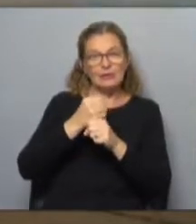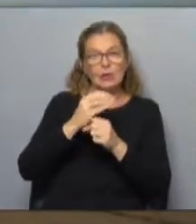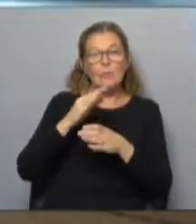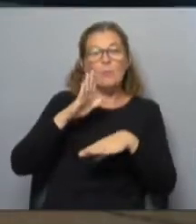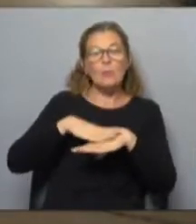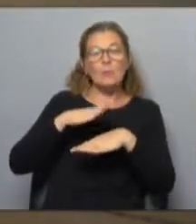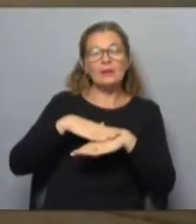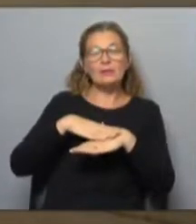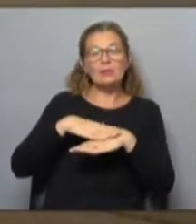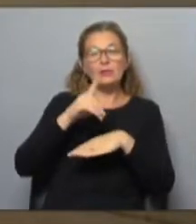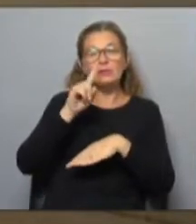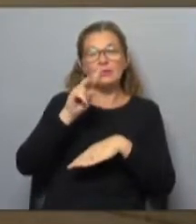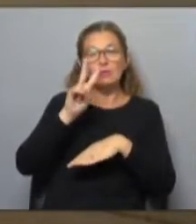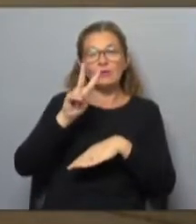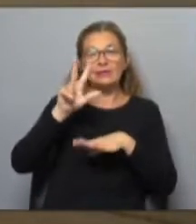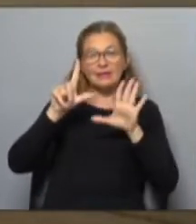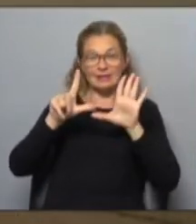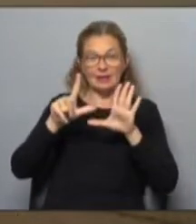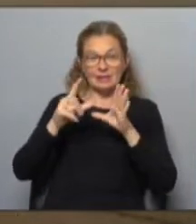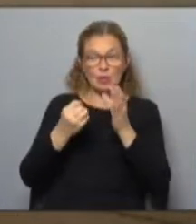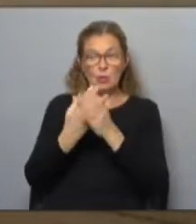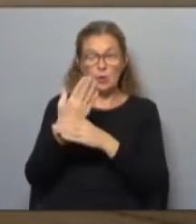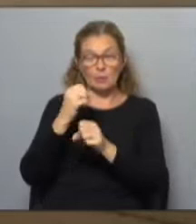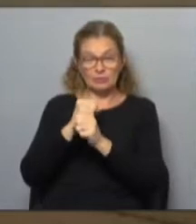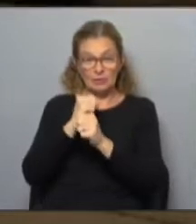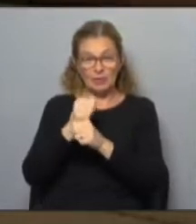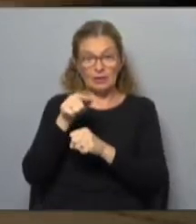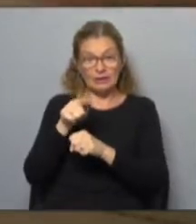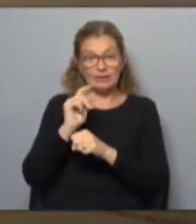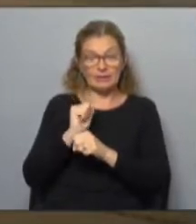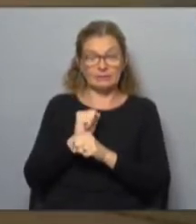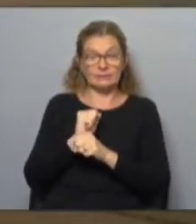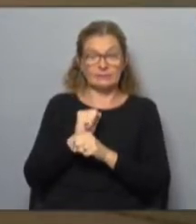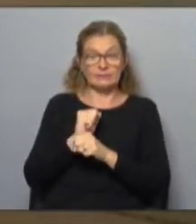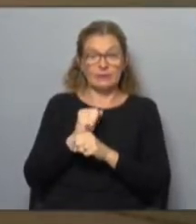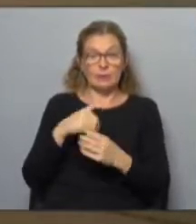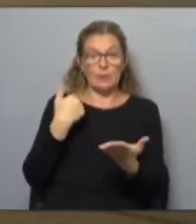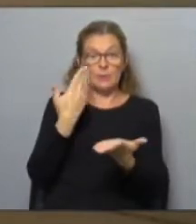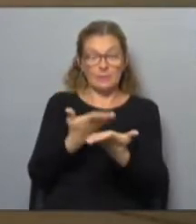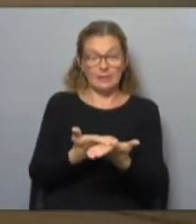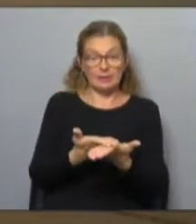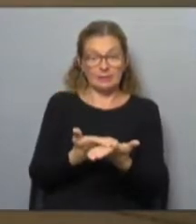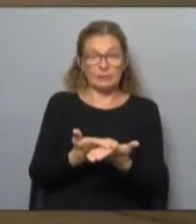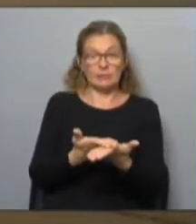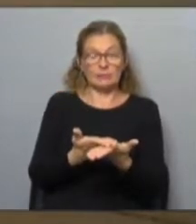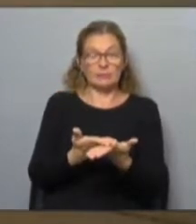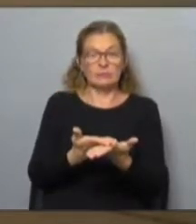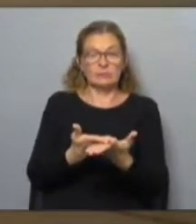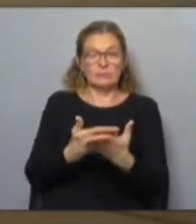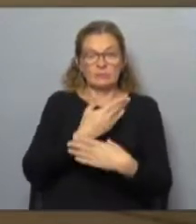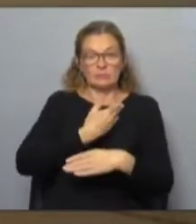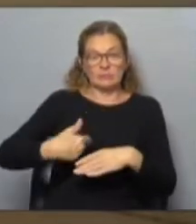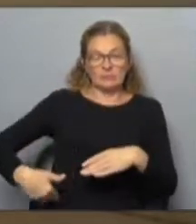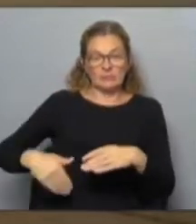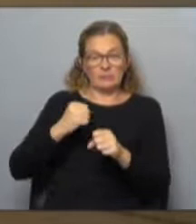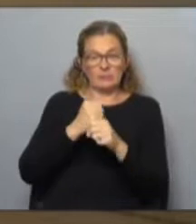compromiso de la creación de 127 puestos de trabajo. Ese es lo que se presentó, la propuesta presentada por parte del gobierno